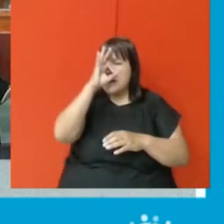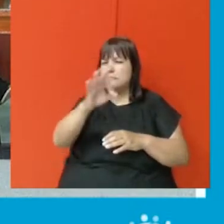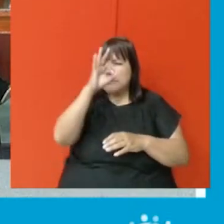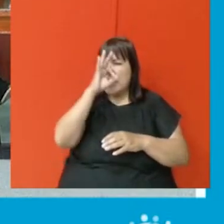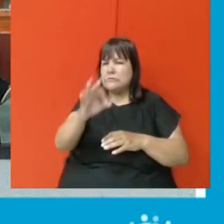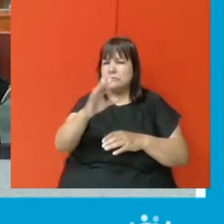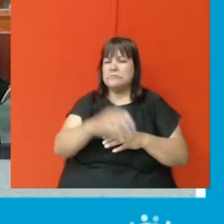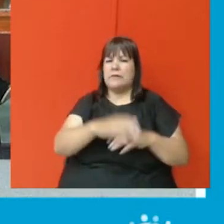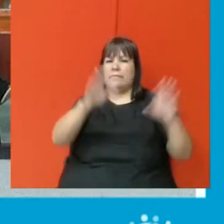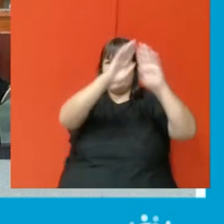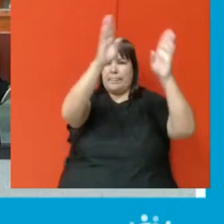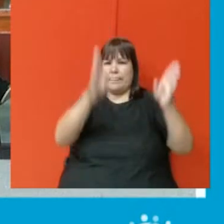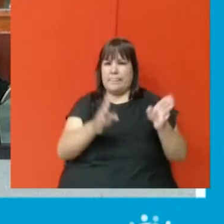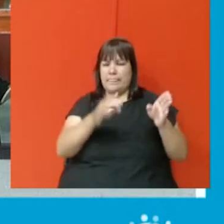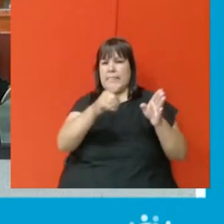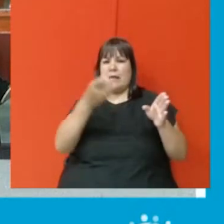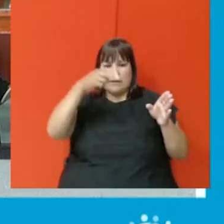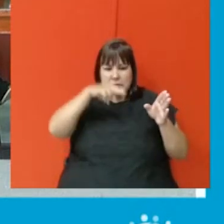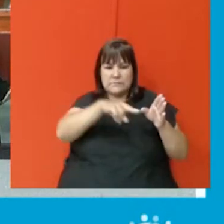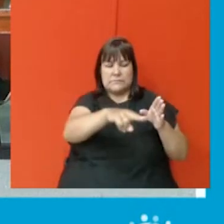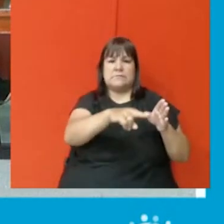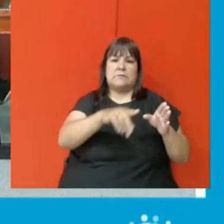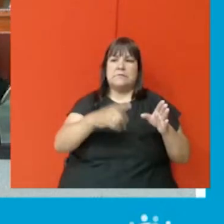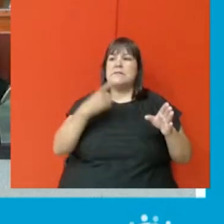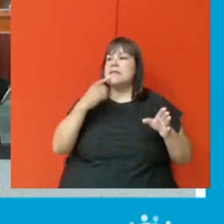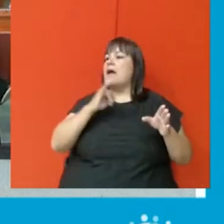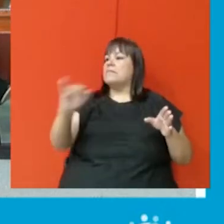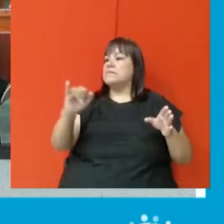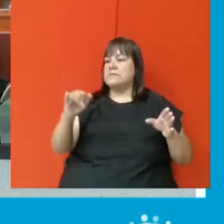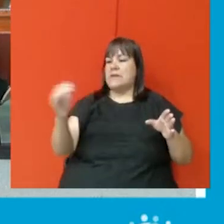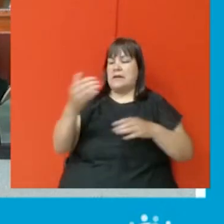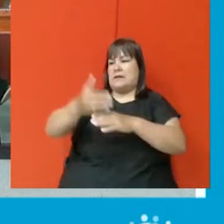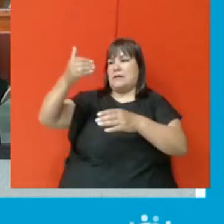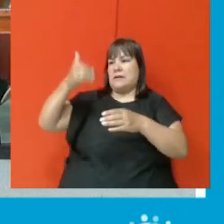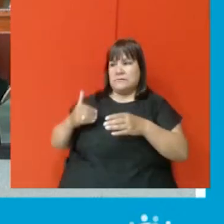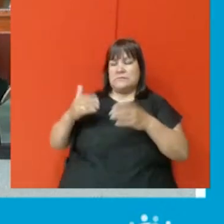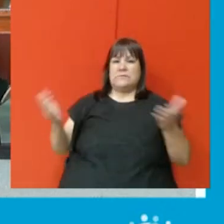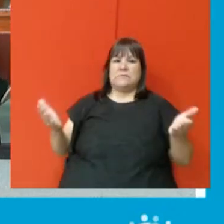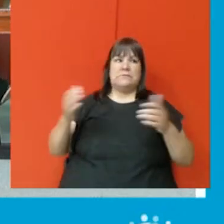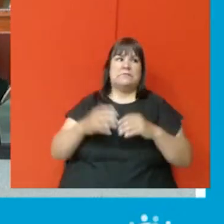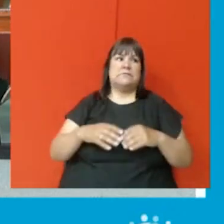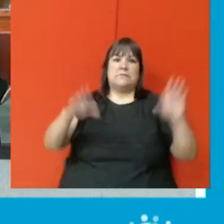internar a una persona sin decirle que se la va a internar en ningún lugar, ni en un